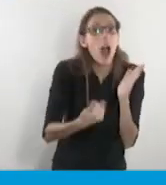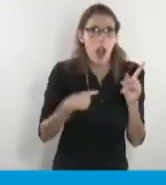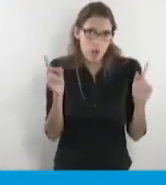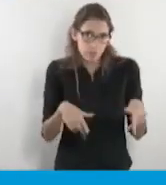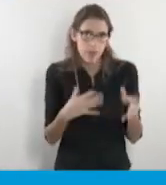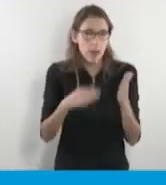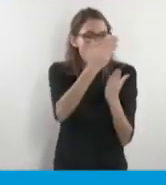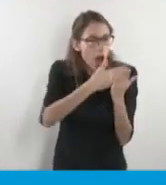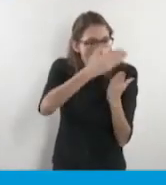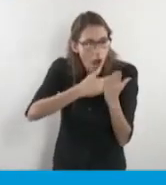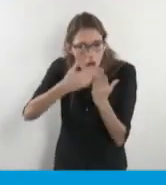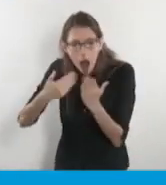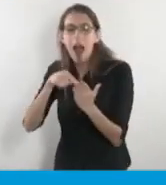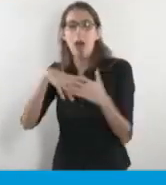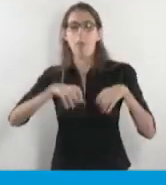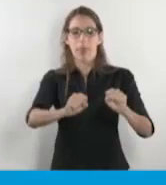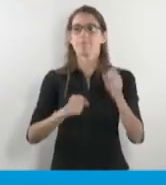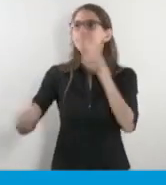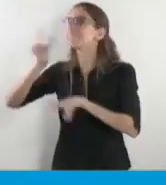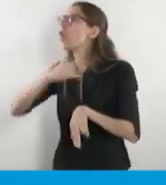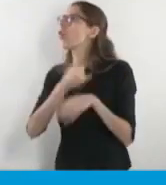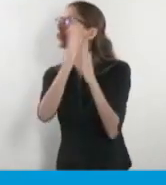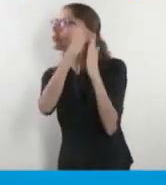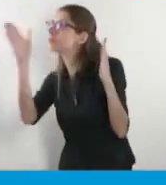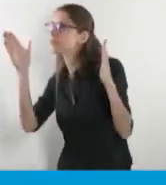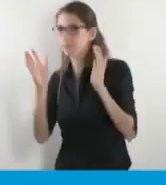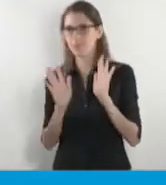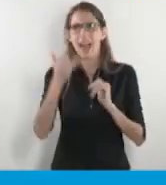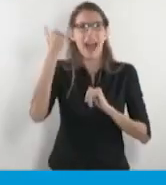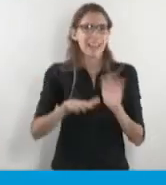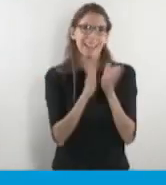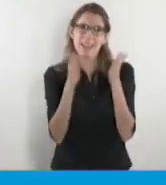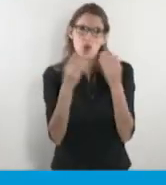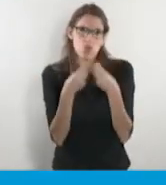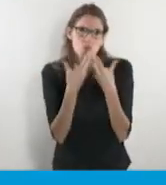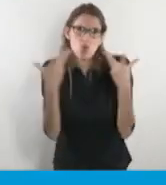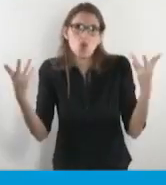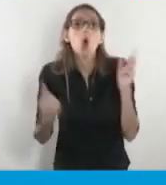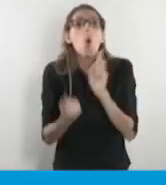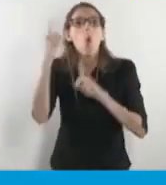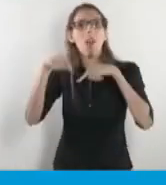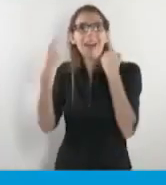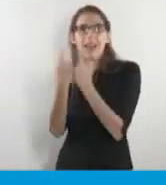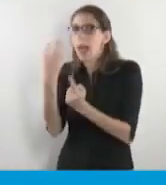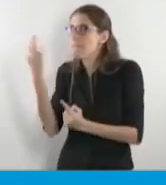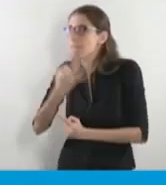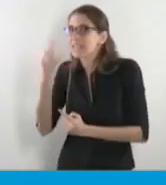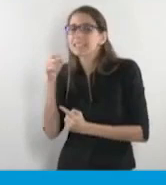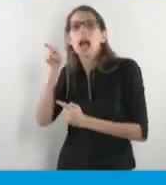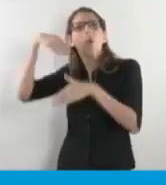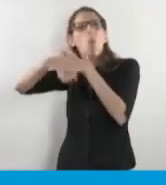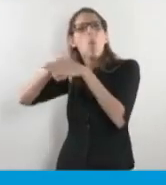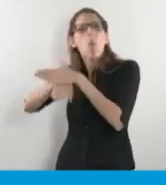digamos muchos libros inclusive una sala de tesoro con los primeros libros que hubo en buenos aires de